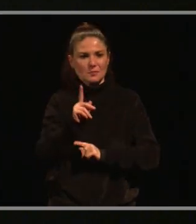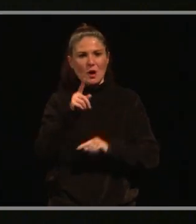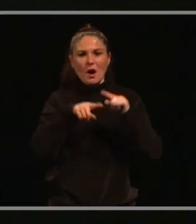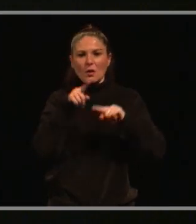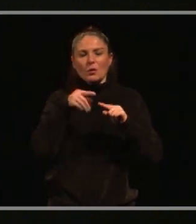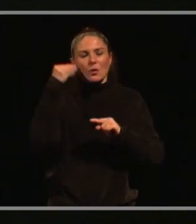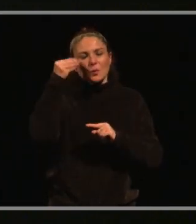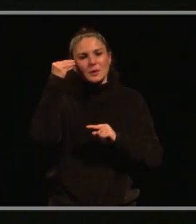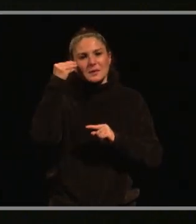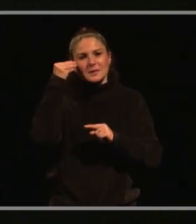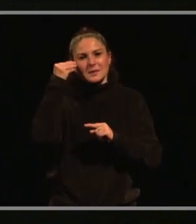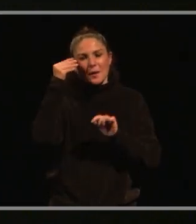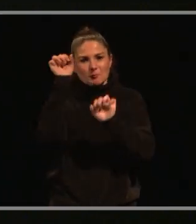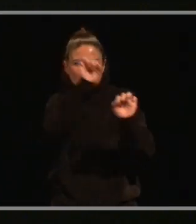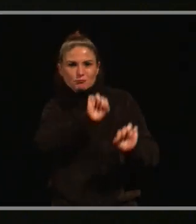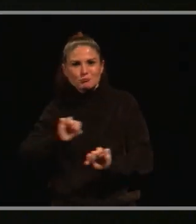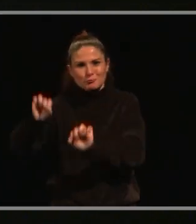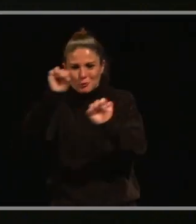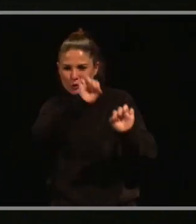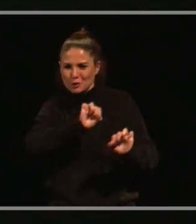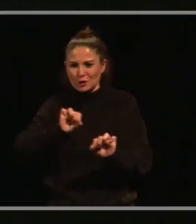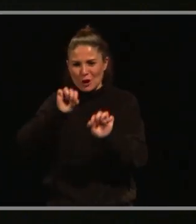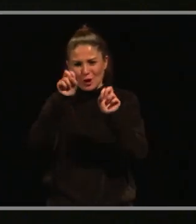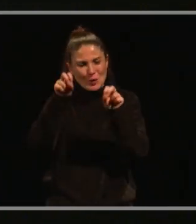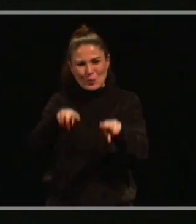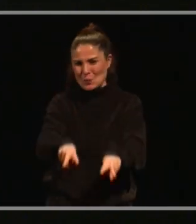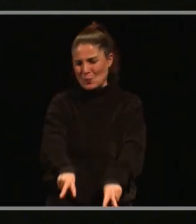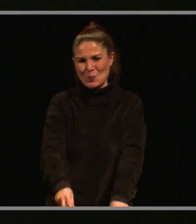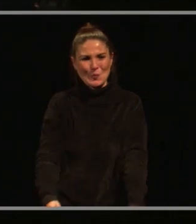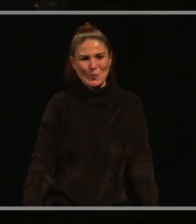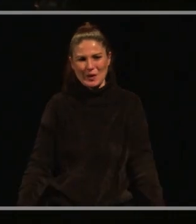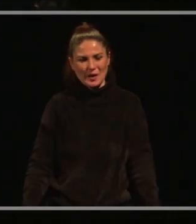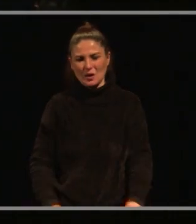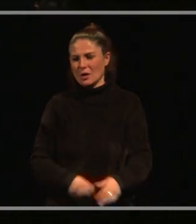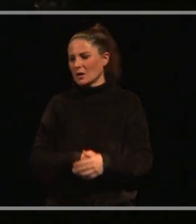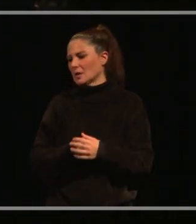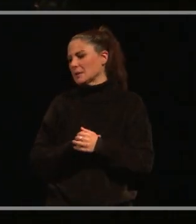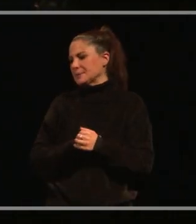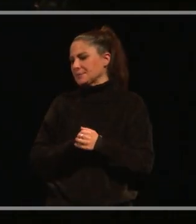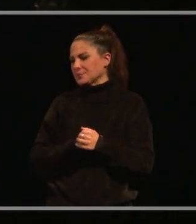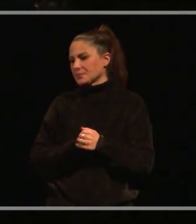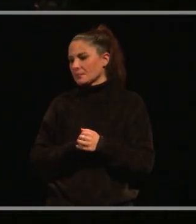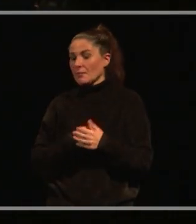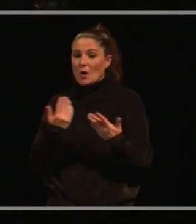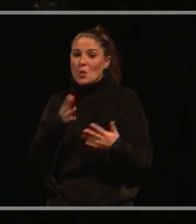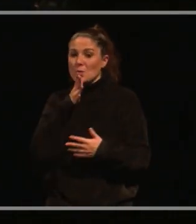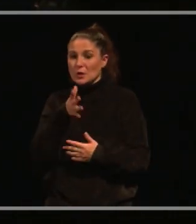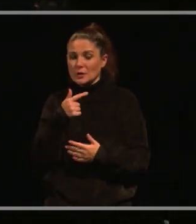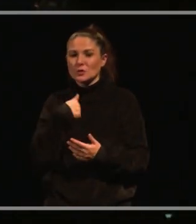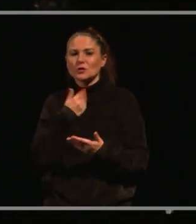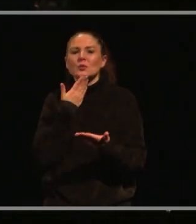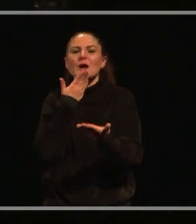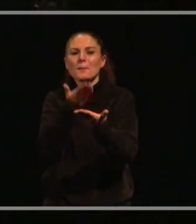con peores paraguas que los protejan de esta tormenta que ha significado la COVID-19. Por eso lo que yo voy a